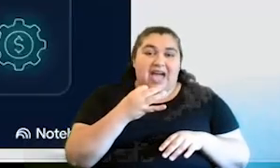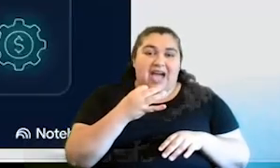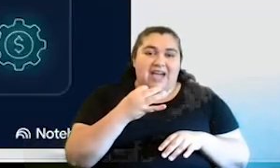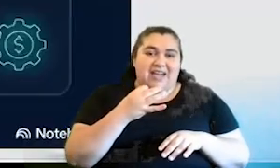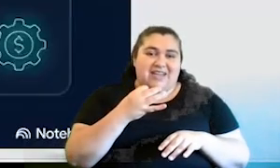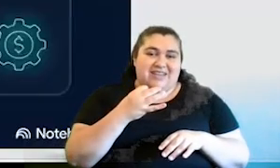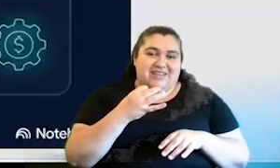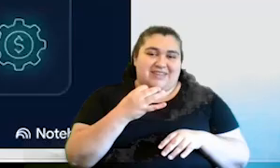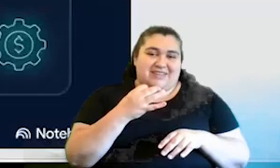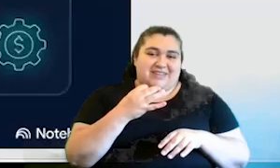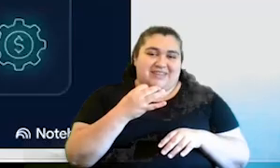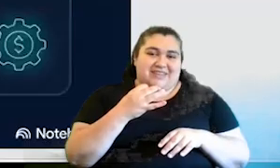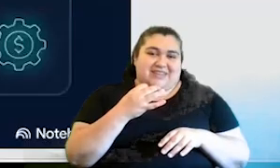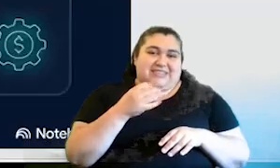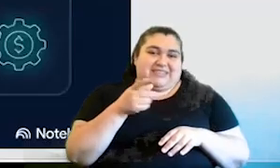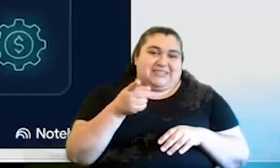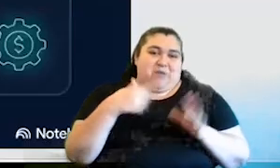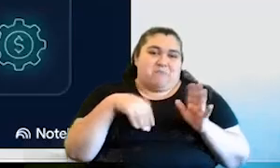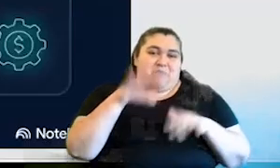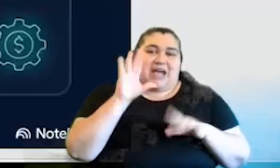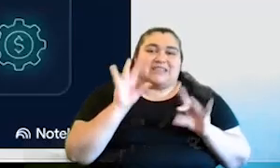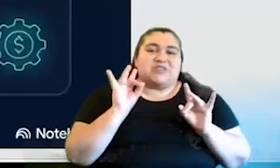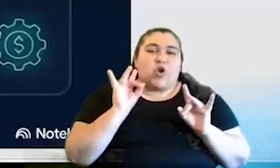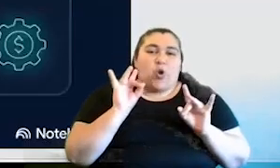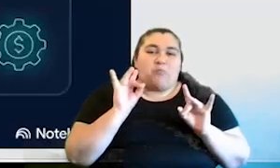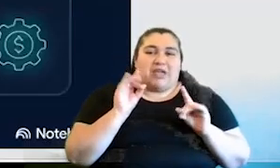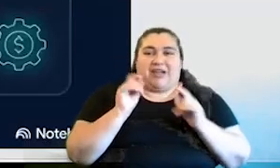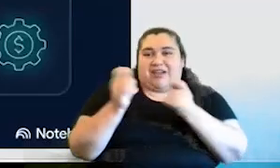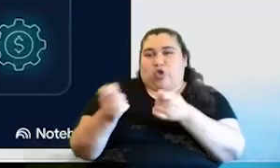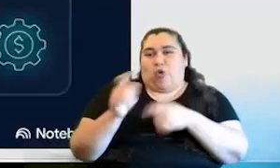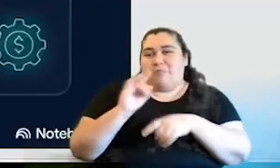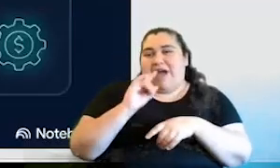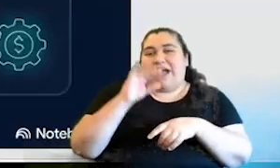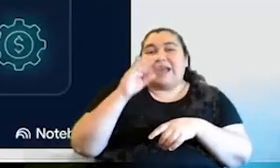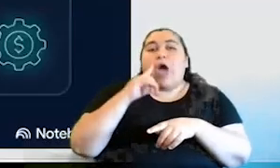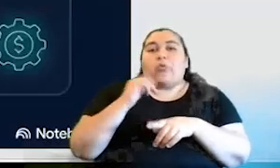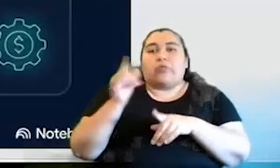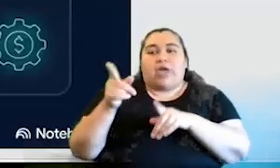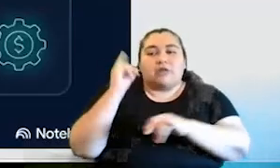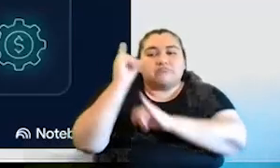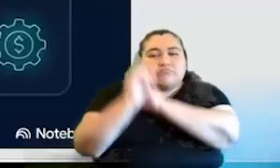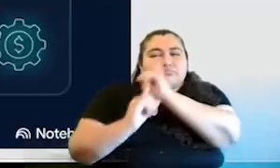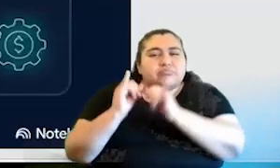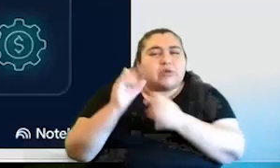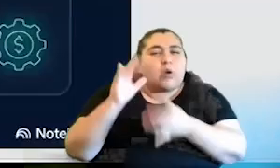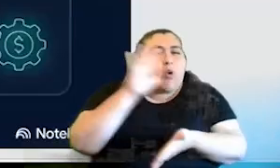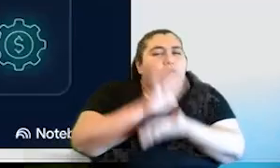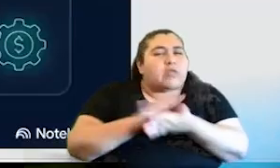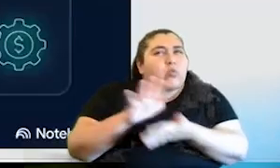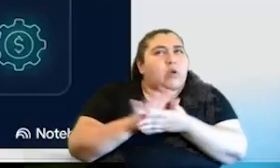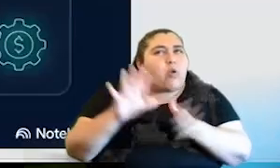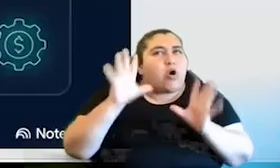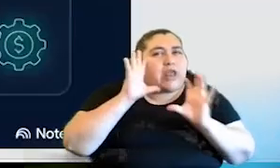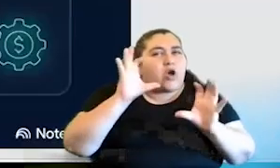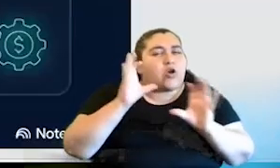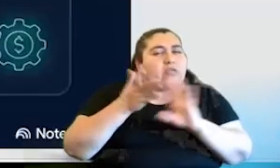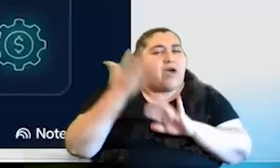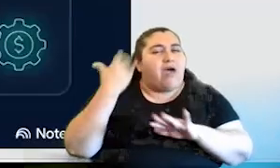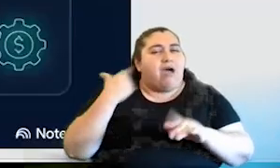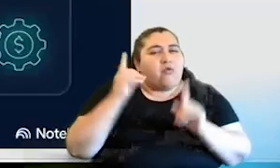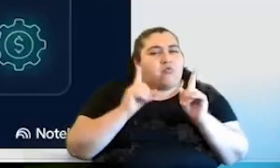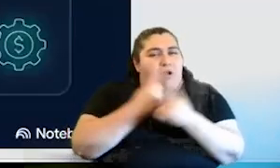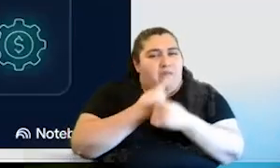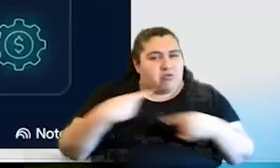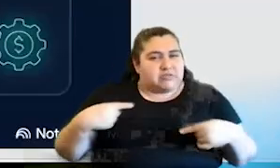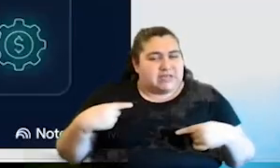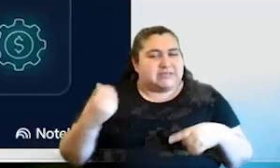más compleja de la exposición a Claudia, pero nos parecía muy importante repasar algunos de estos conceptos que hacen a por